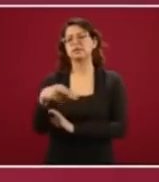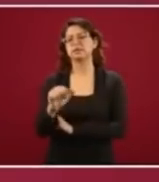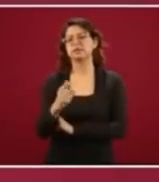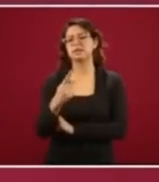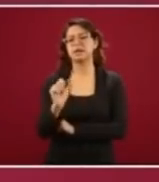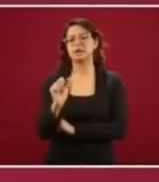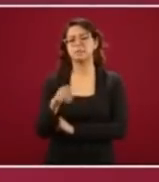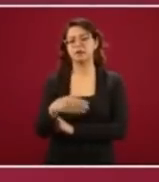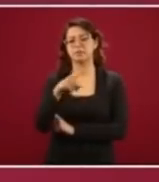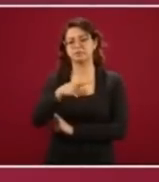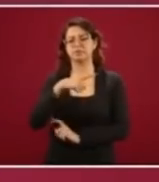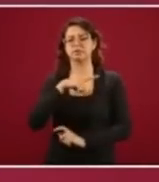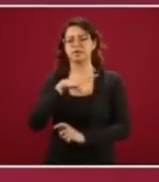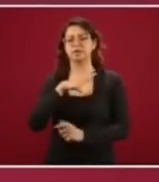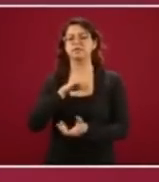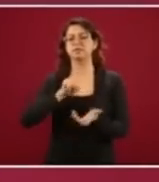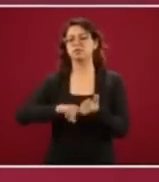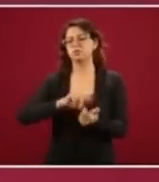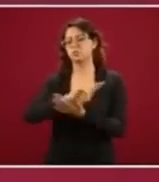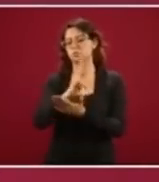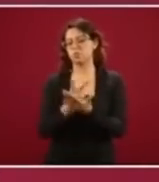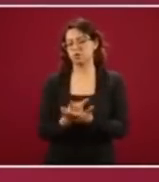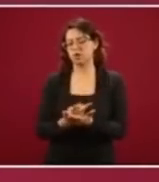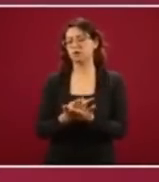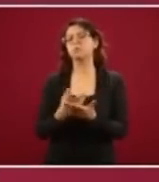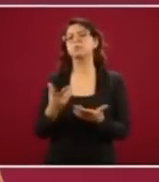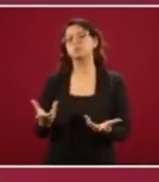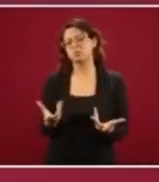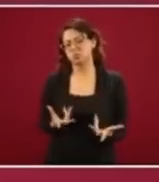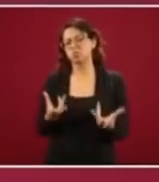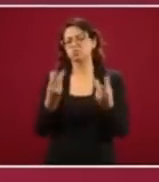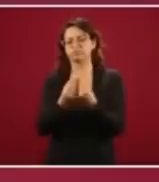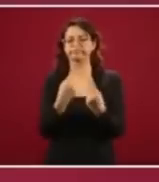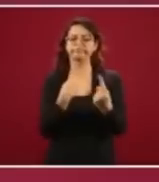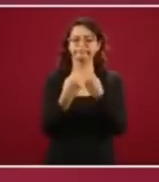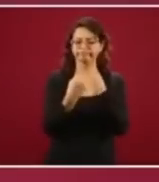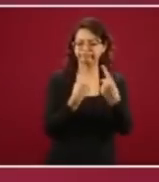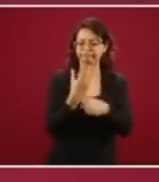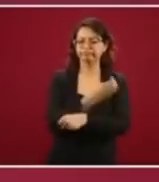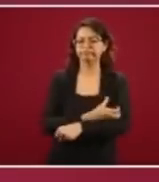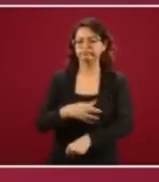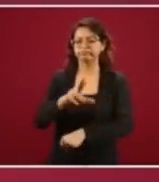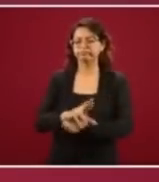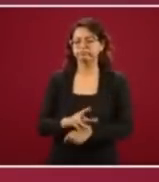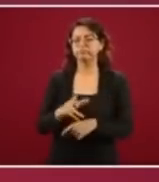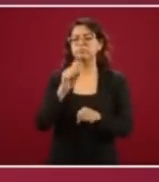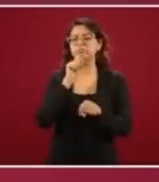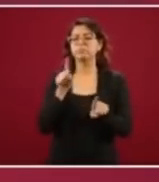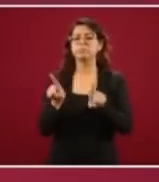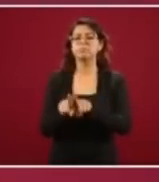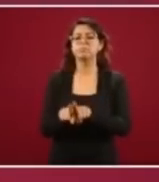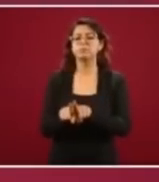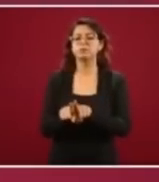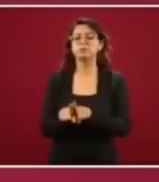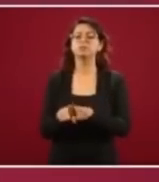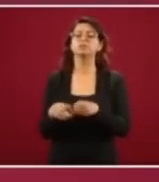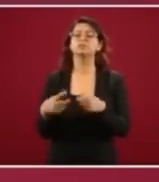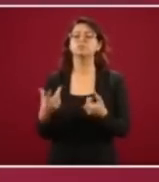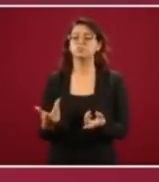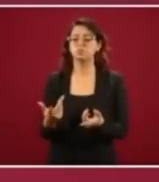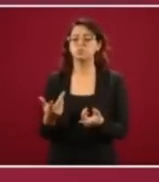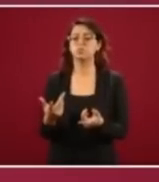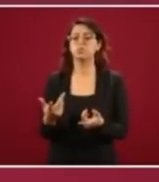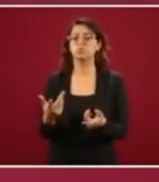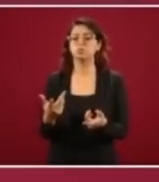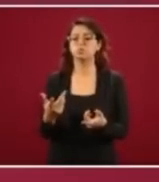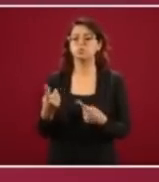programa y con ellos hemos venido colaborando igualmente de manera informal